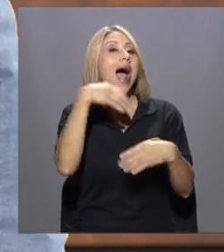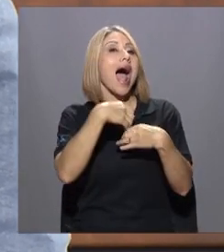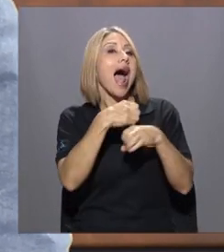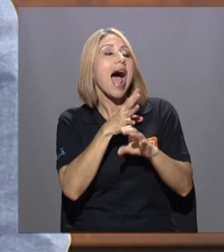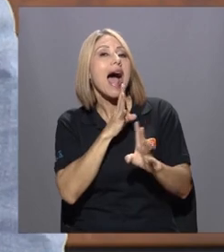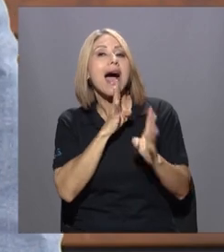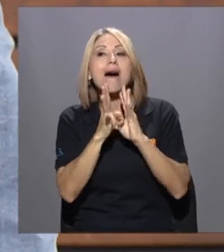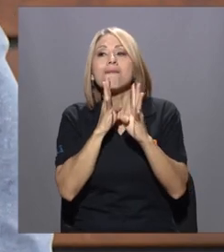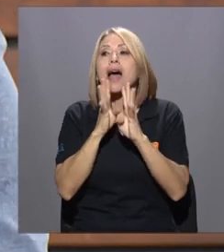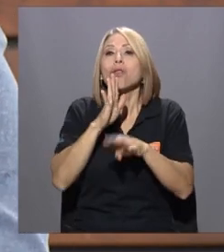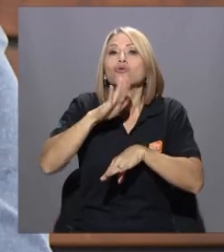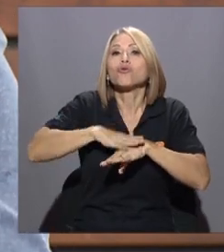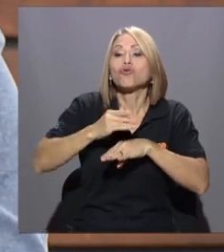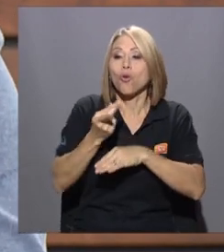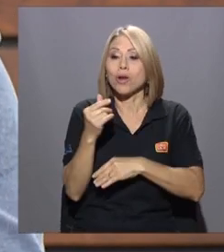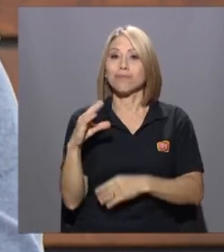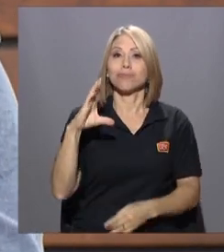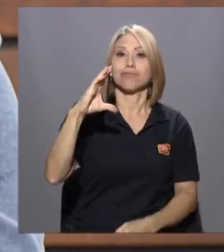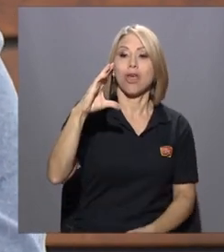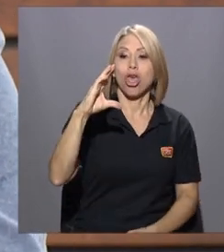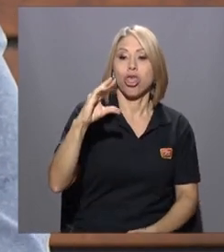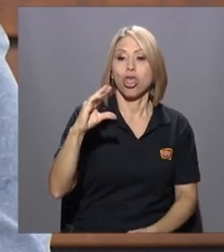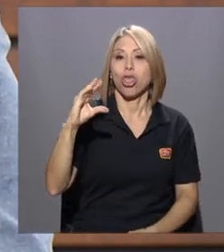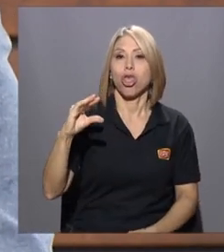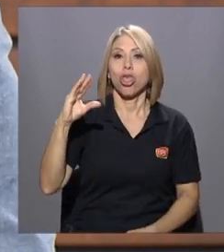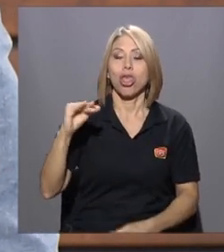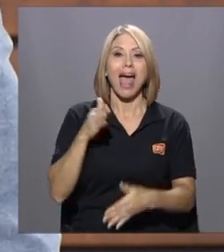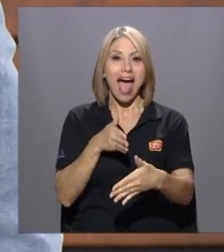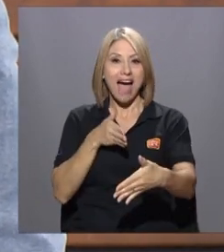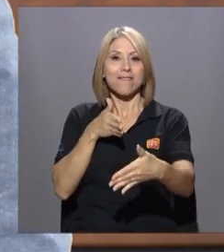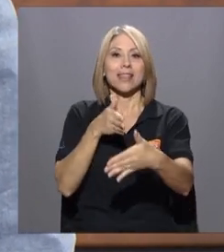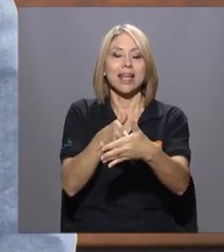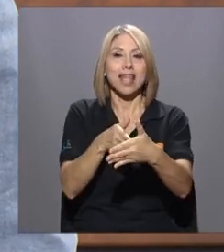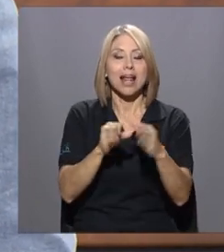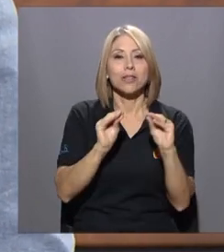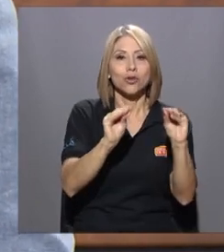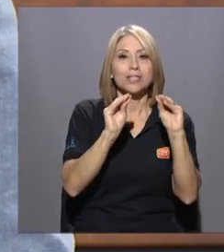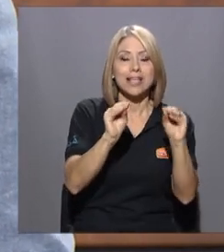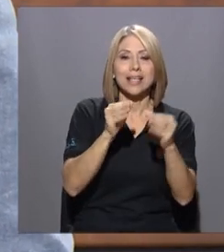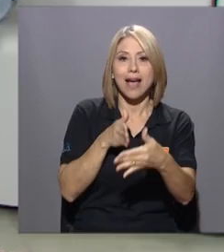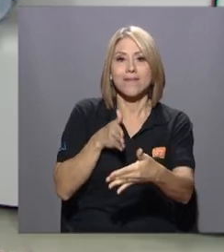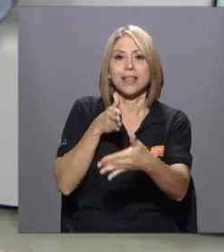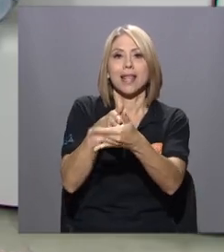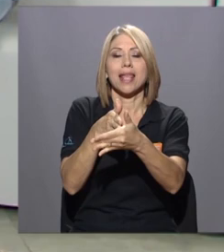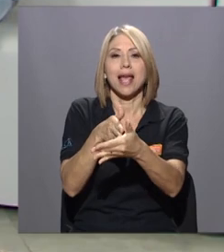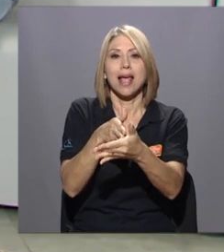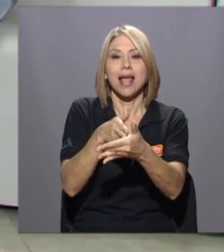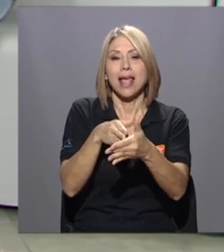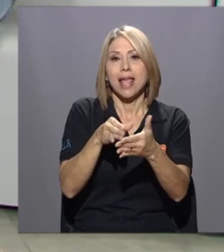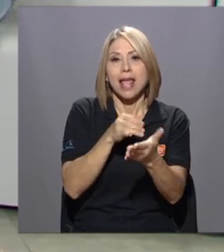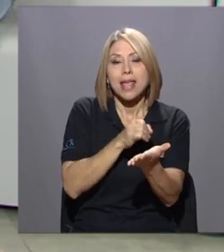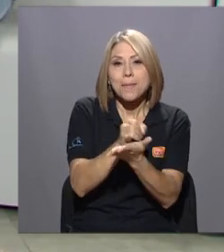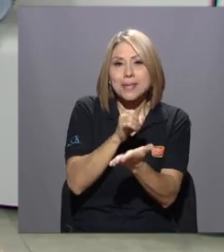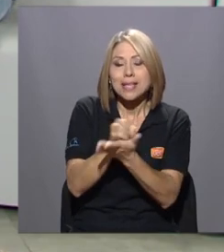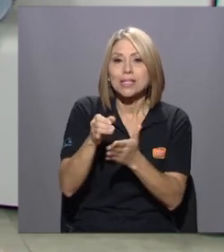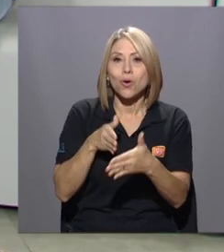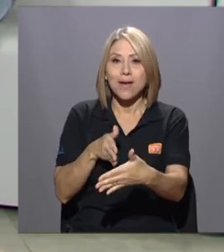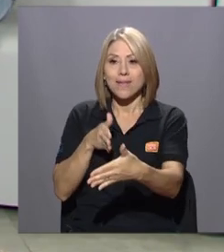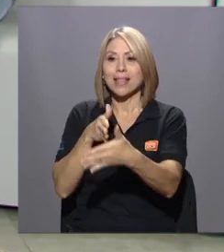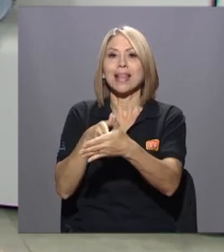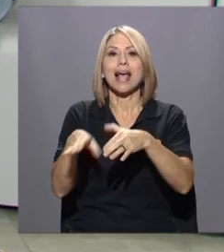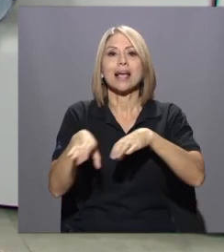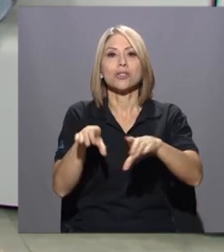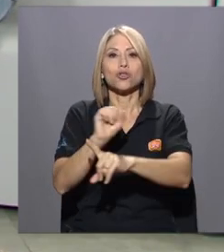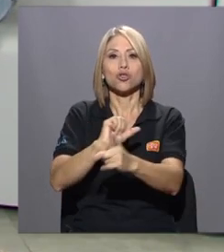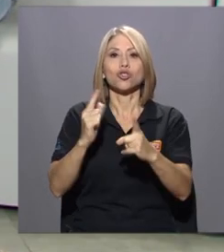recortes que afectarían sistemáticamente la docencia, la investigación, la acción social, y que eso estaría en detrimento de